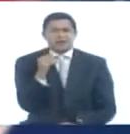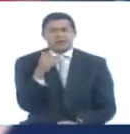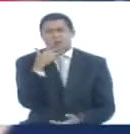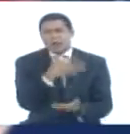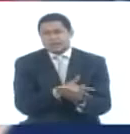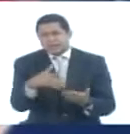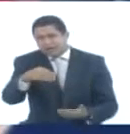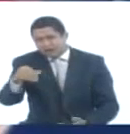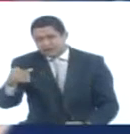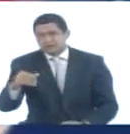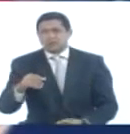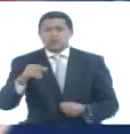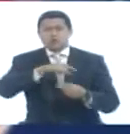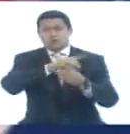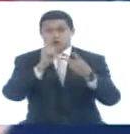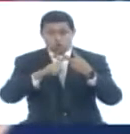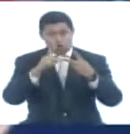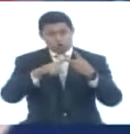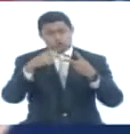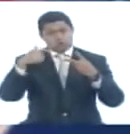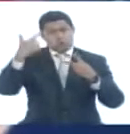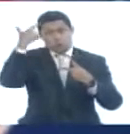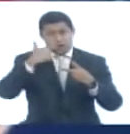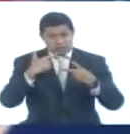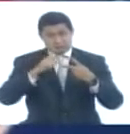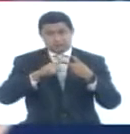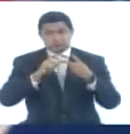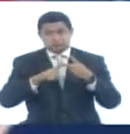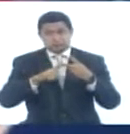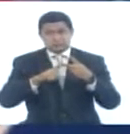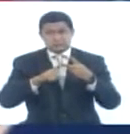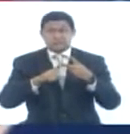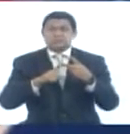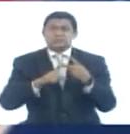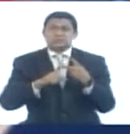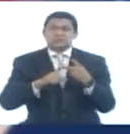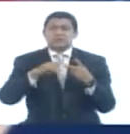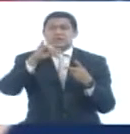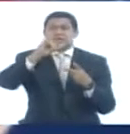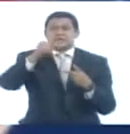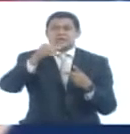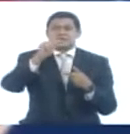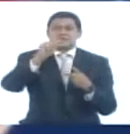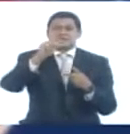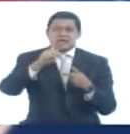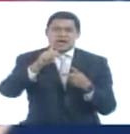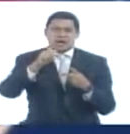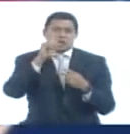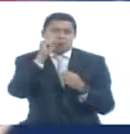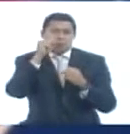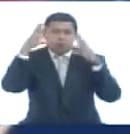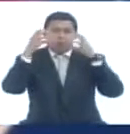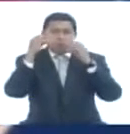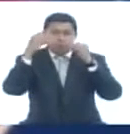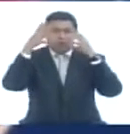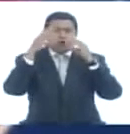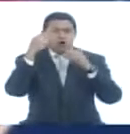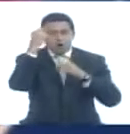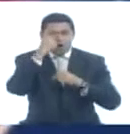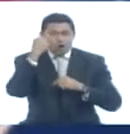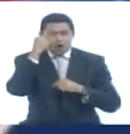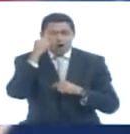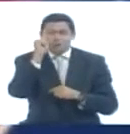diabética. Hay otro láser que es el YAG láser, que es un láser que produce microexplosiones dentro del ojo